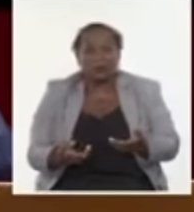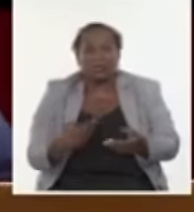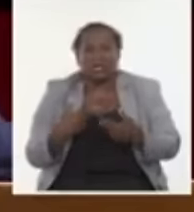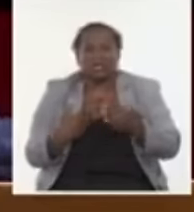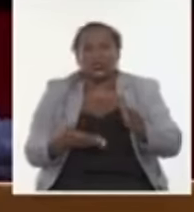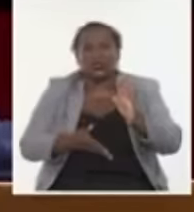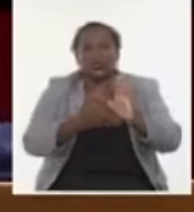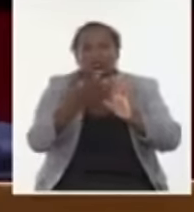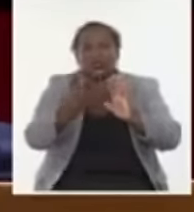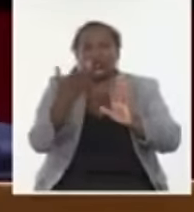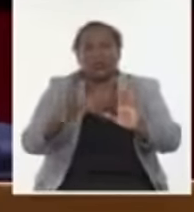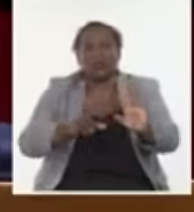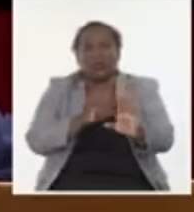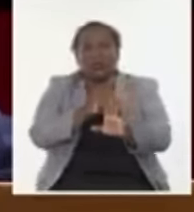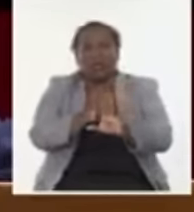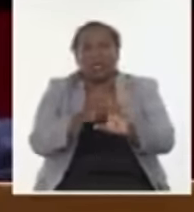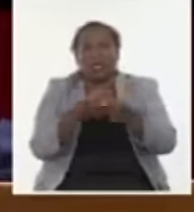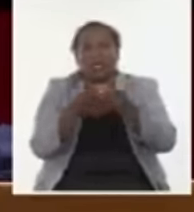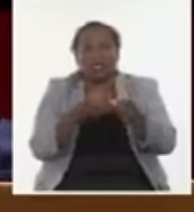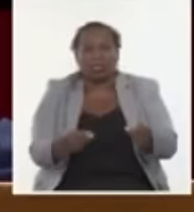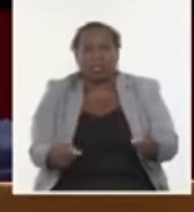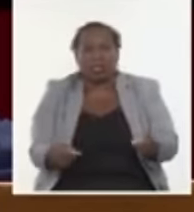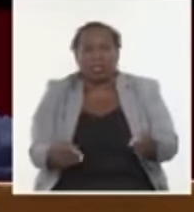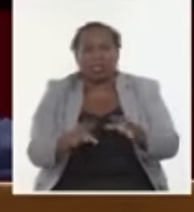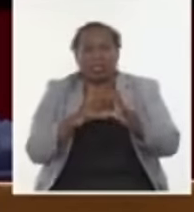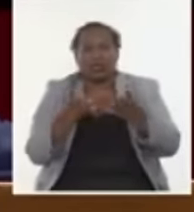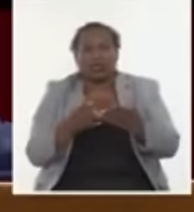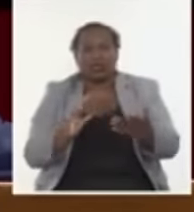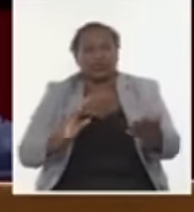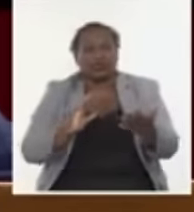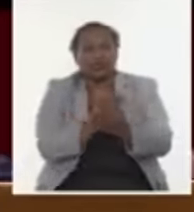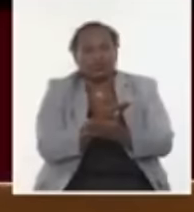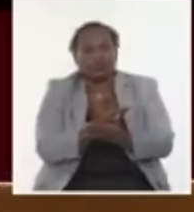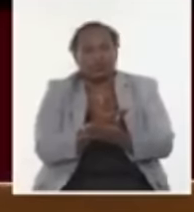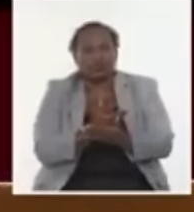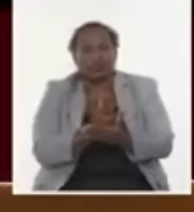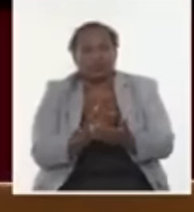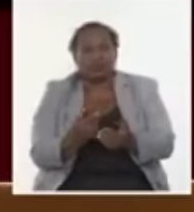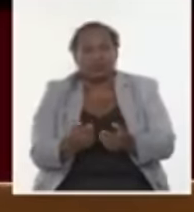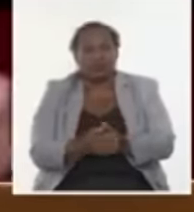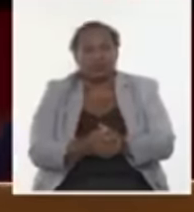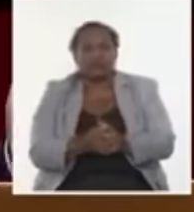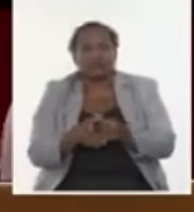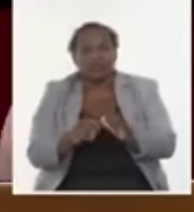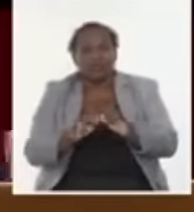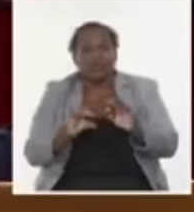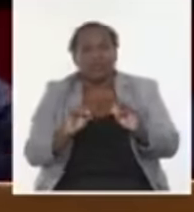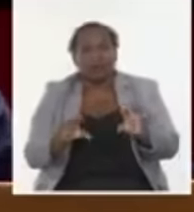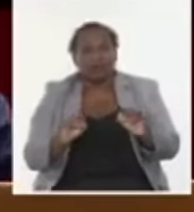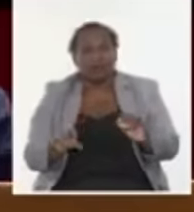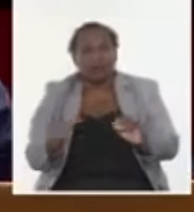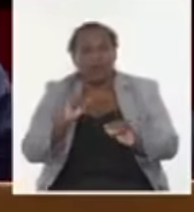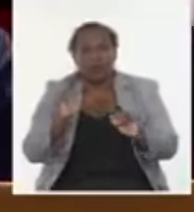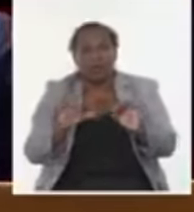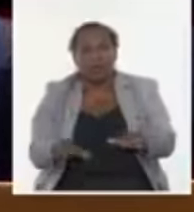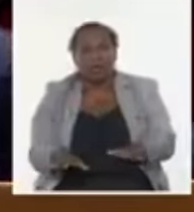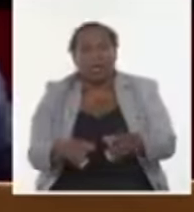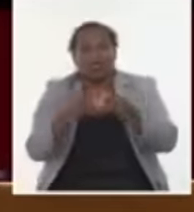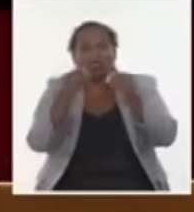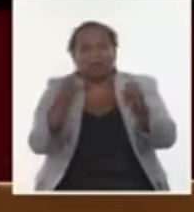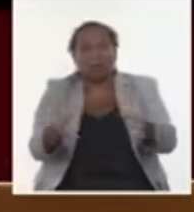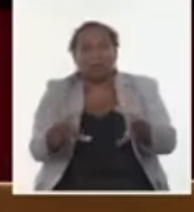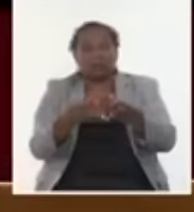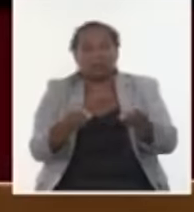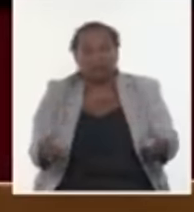construcciones ilegales en la tierra. Todo eso lo estamos eliminando, todo. Y estimulando cada día más, no hemos parado de dar tierra a quien